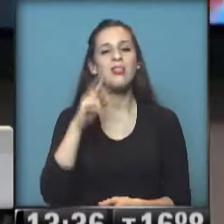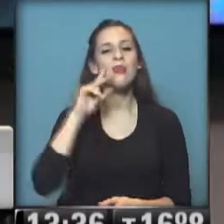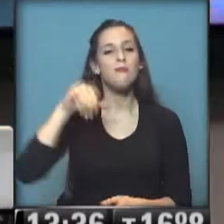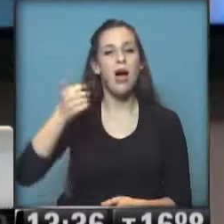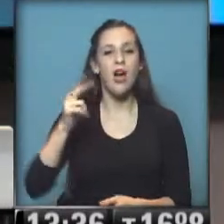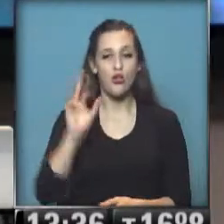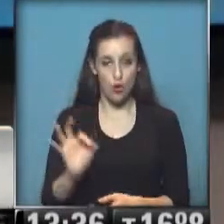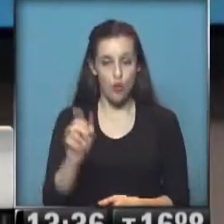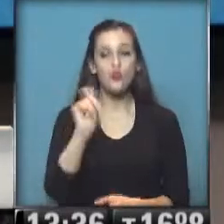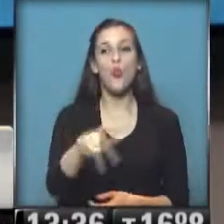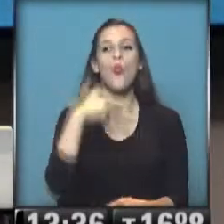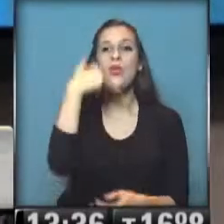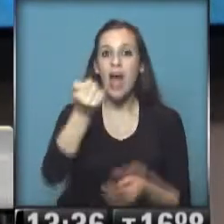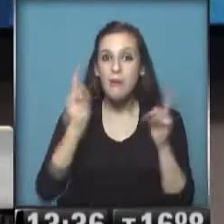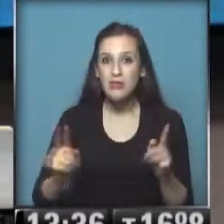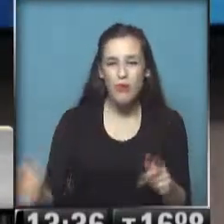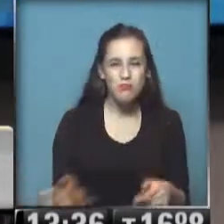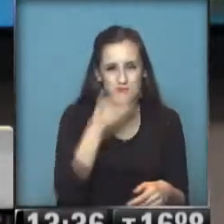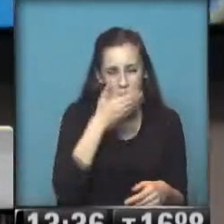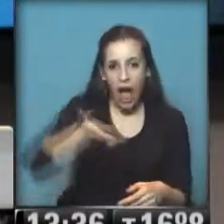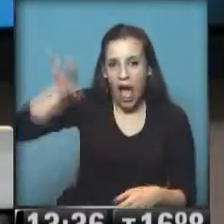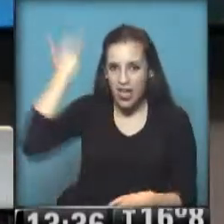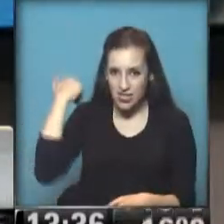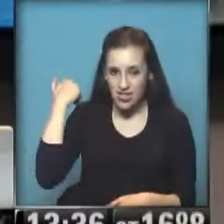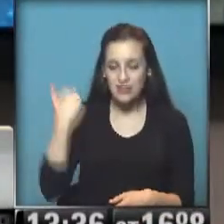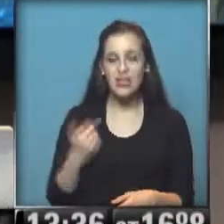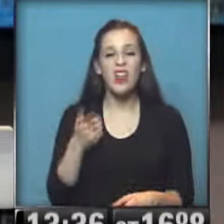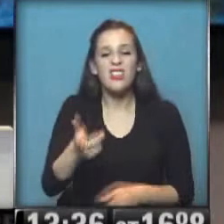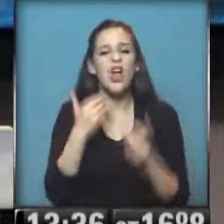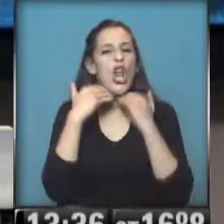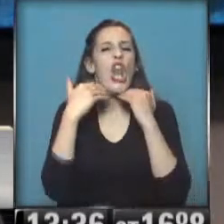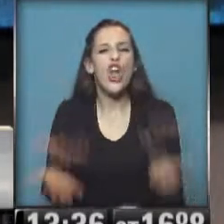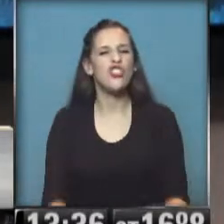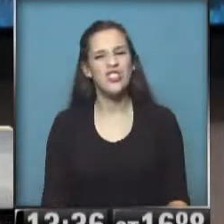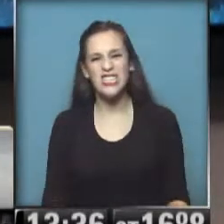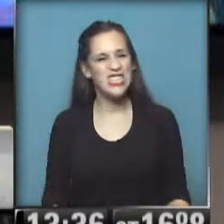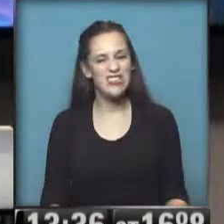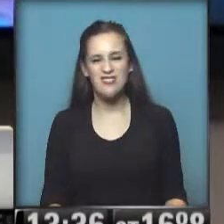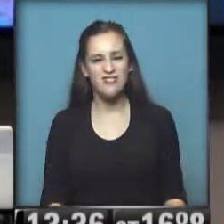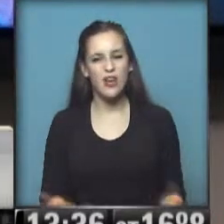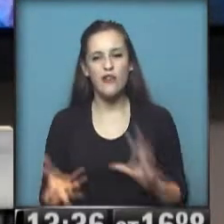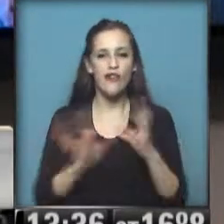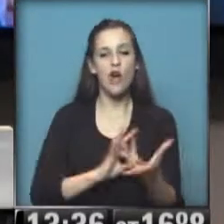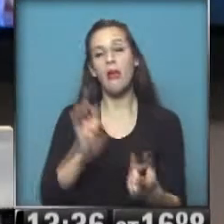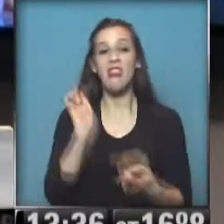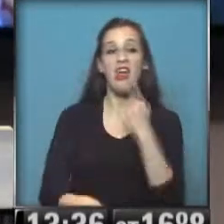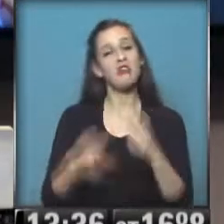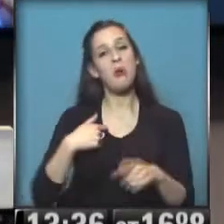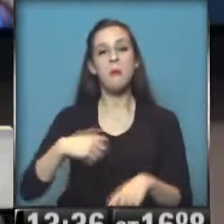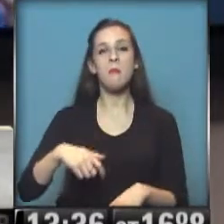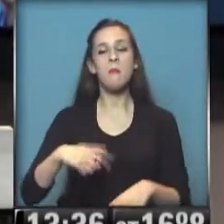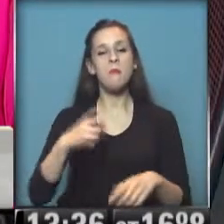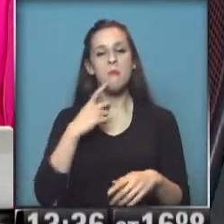hablamos de que no sirve según dicen las propias víctimas ese estilo de pateo y luego rompo y entonces guau